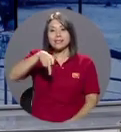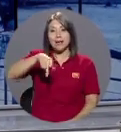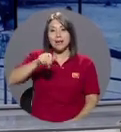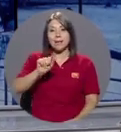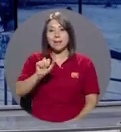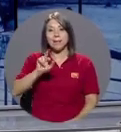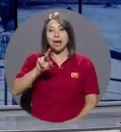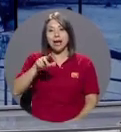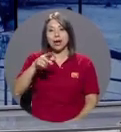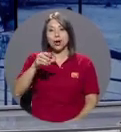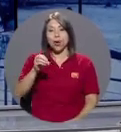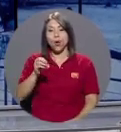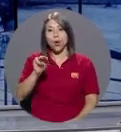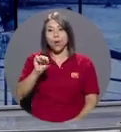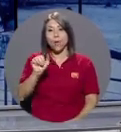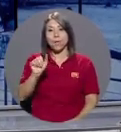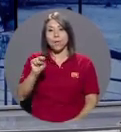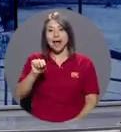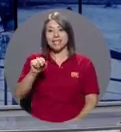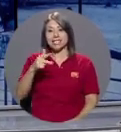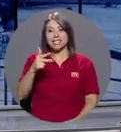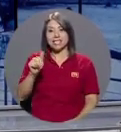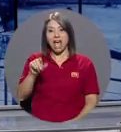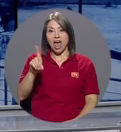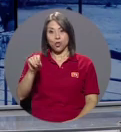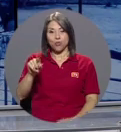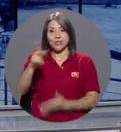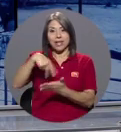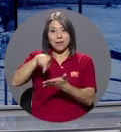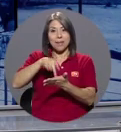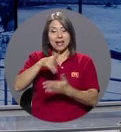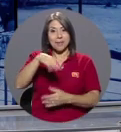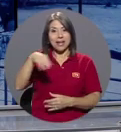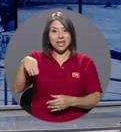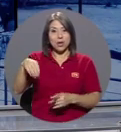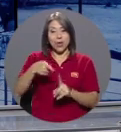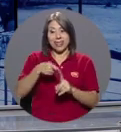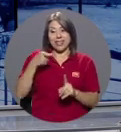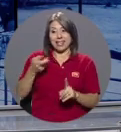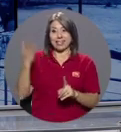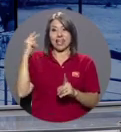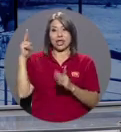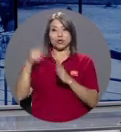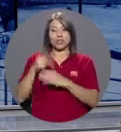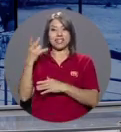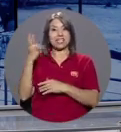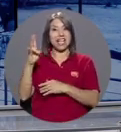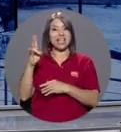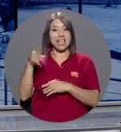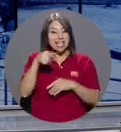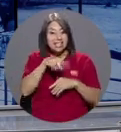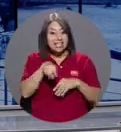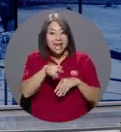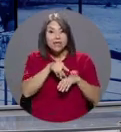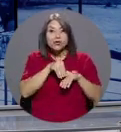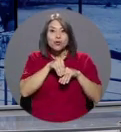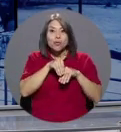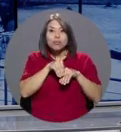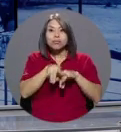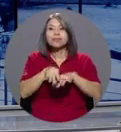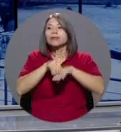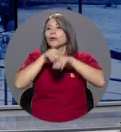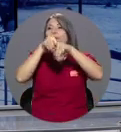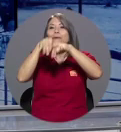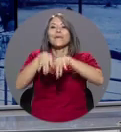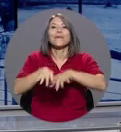Parque Marino y desde el año 2007 los liberamos, por ejemplo, liberamos alrededor de 300.000 juveniles